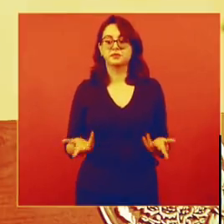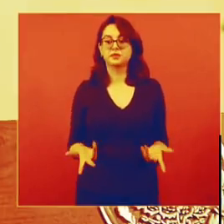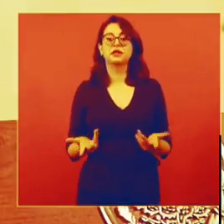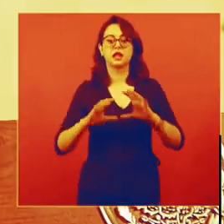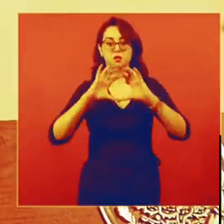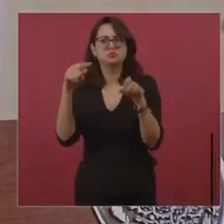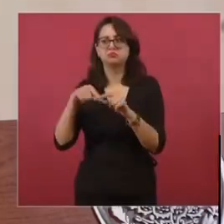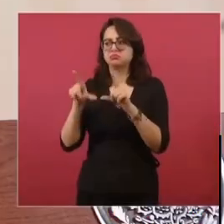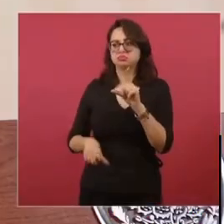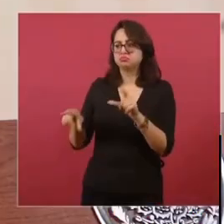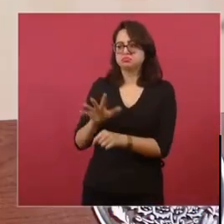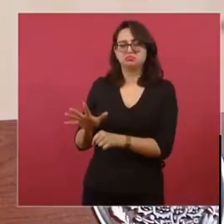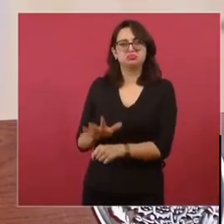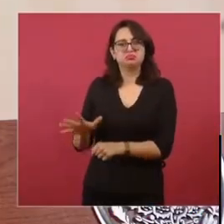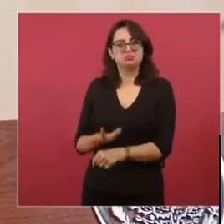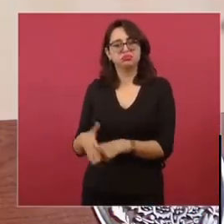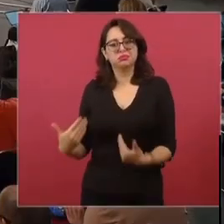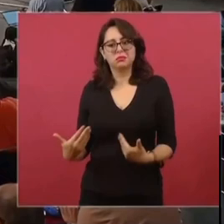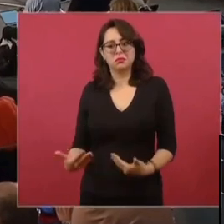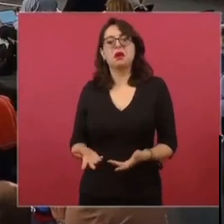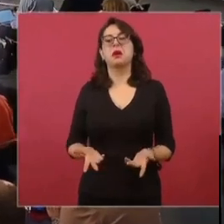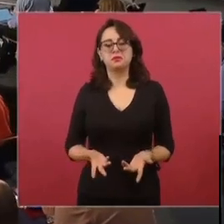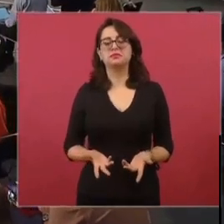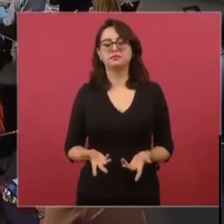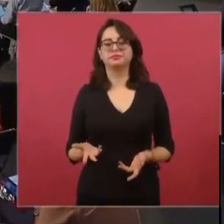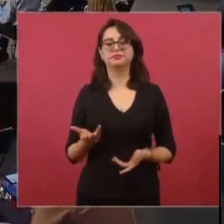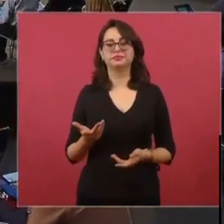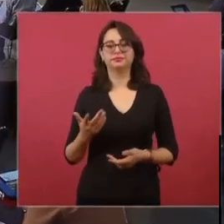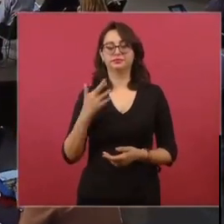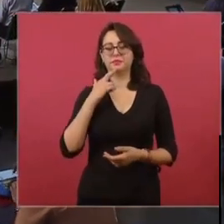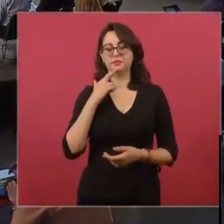desempleo en el mundo, es bueno, pero